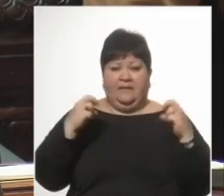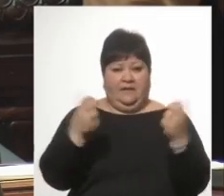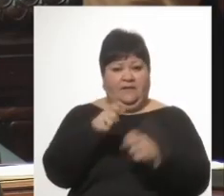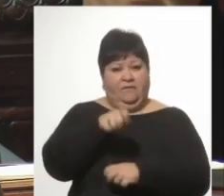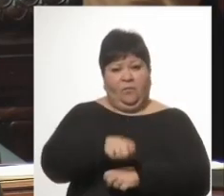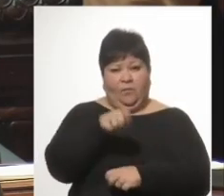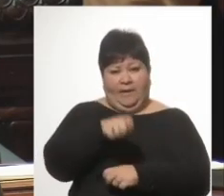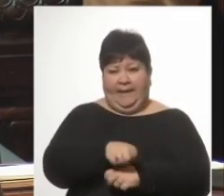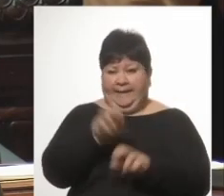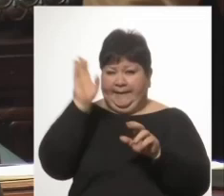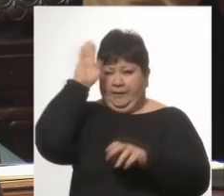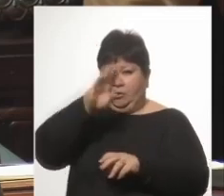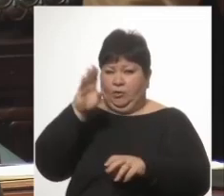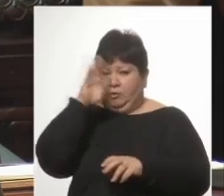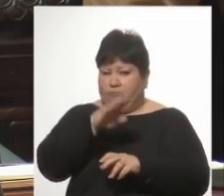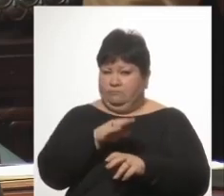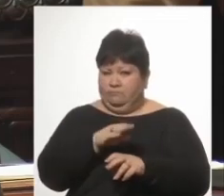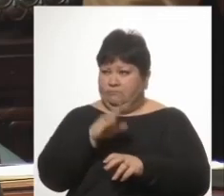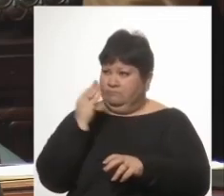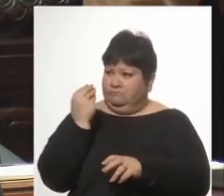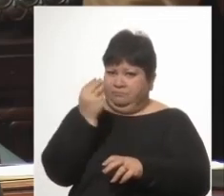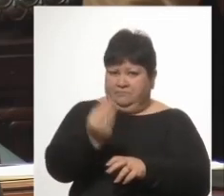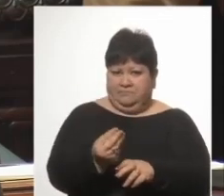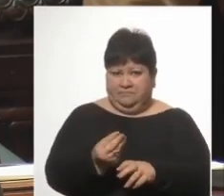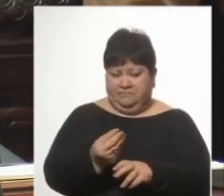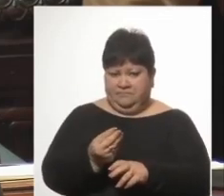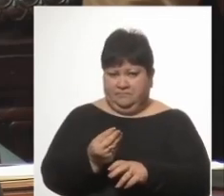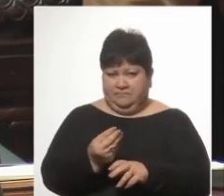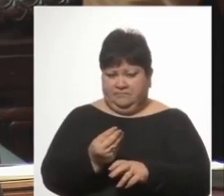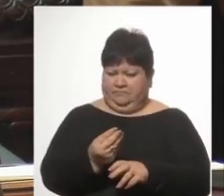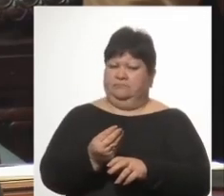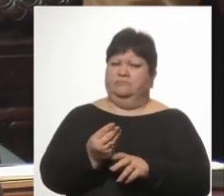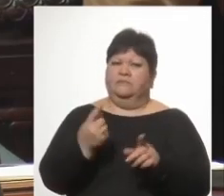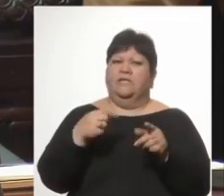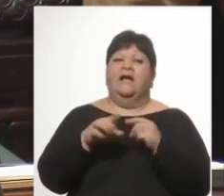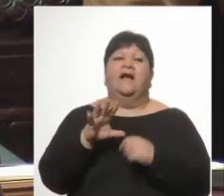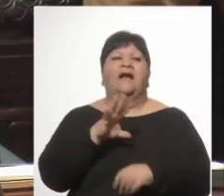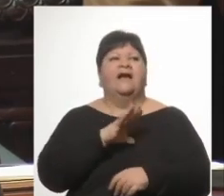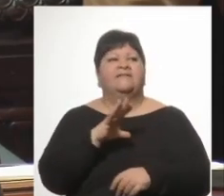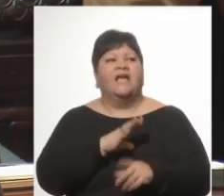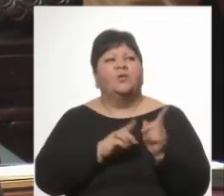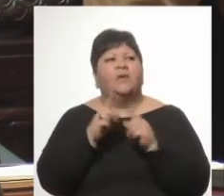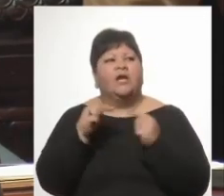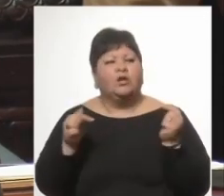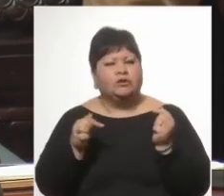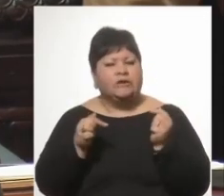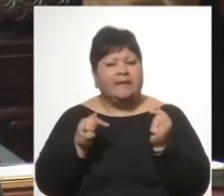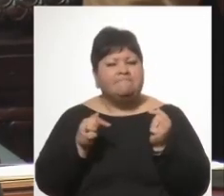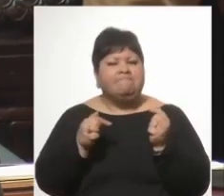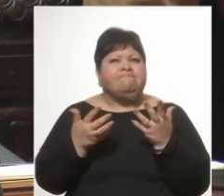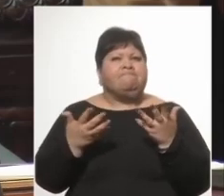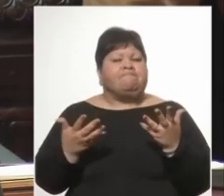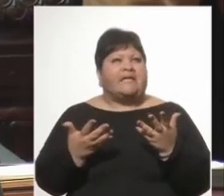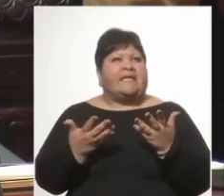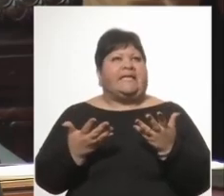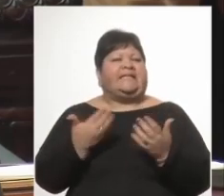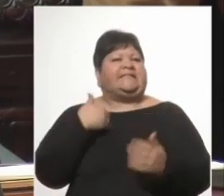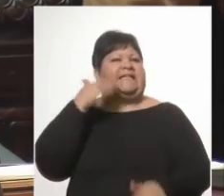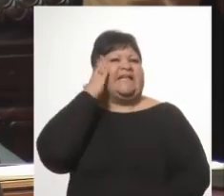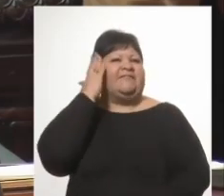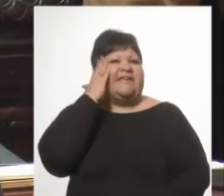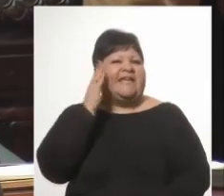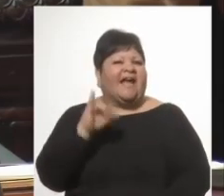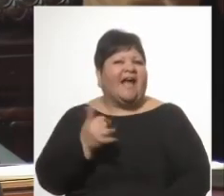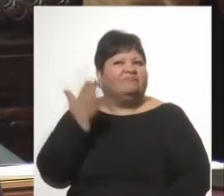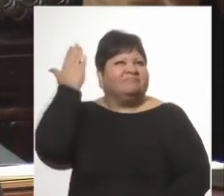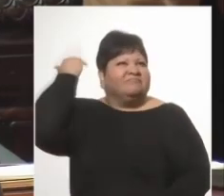¿Había algo en ese Tribunal de Honor que le mereciera reparo al presidente de la República? ¿No sería que ya sabía desde hacía